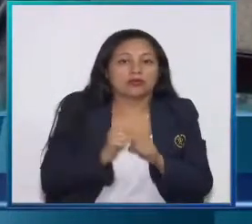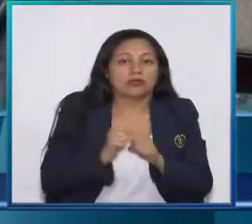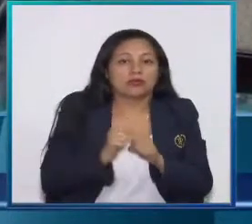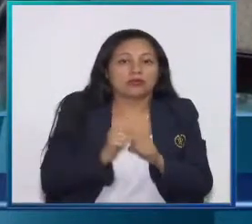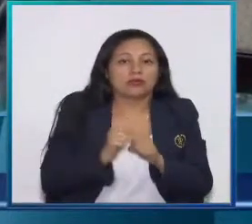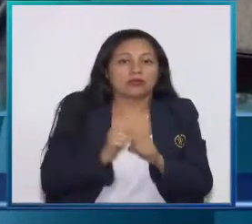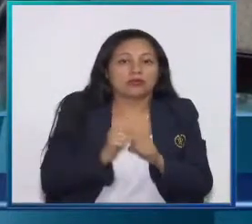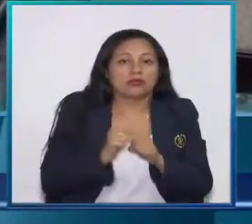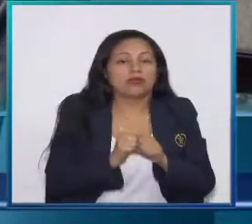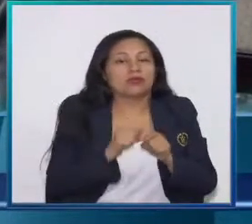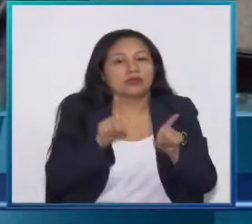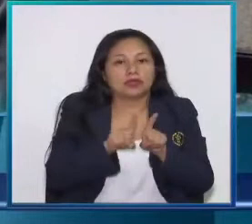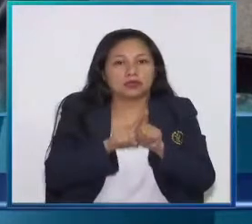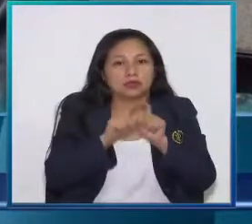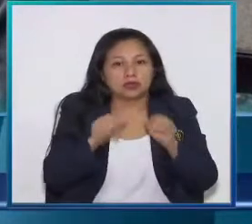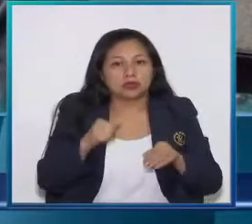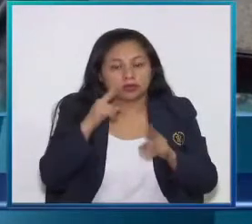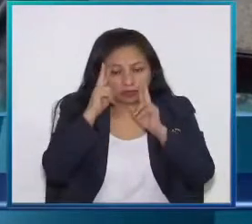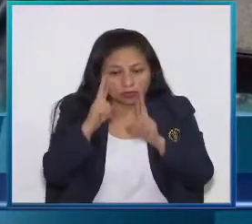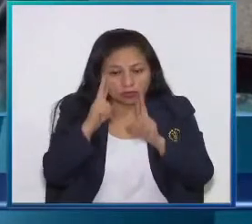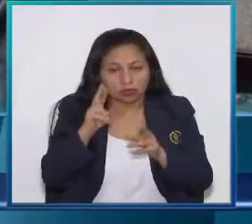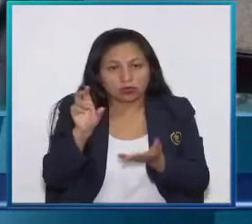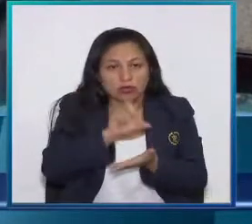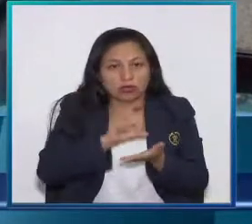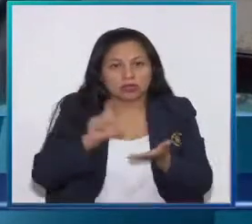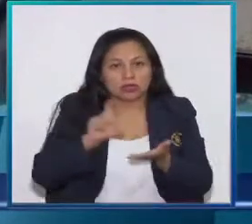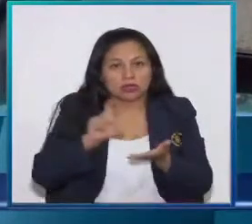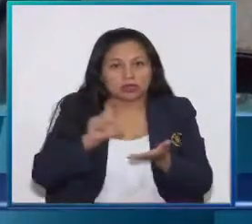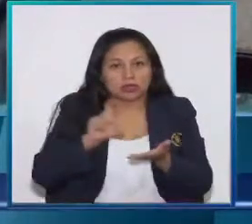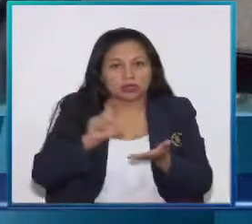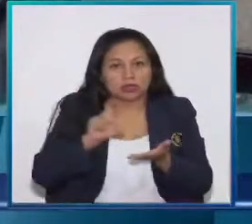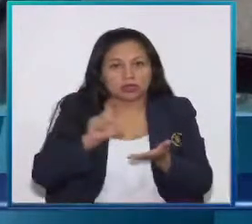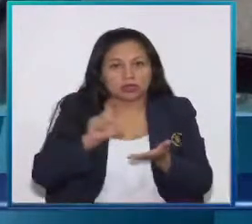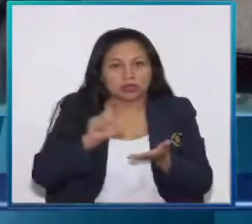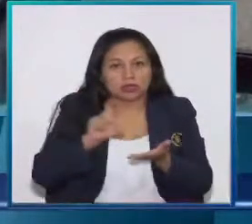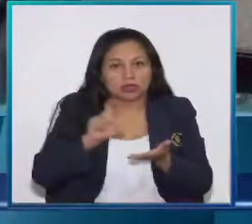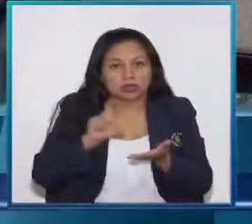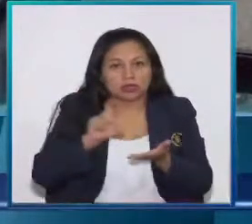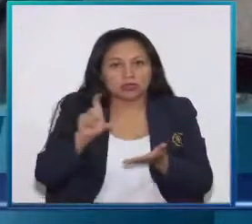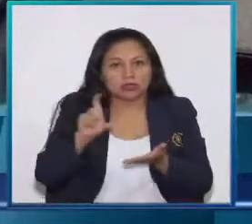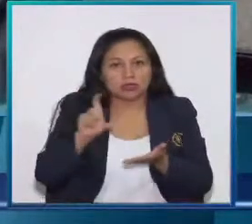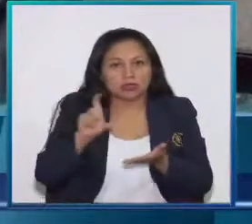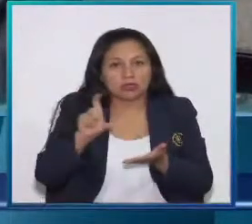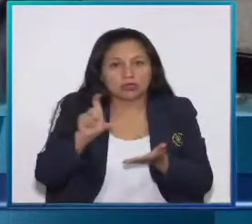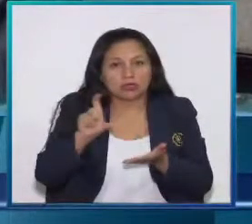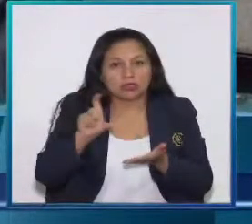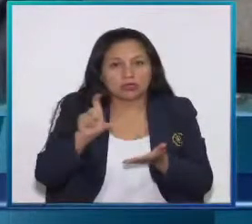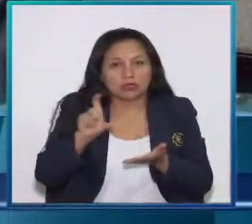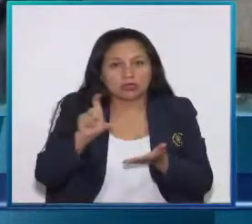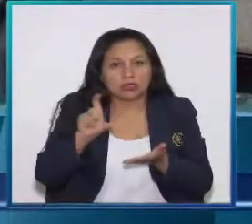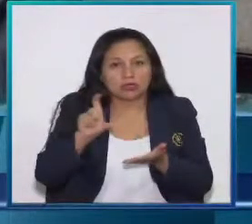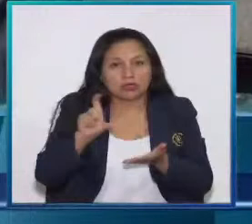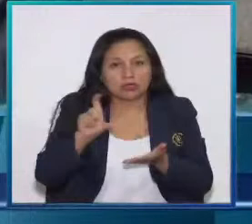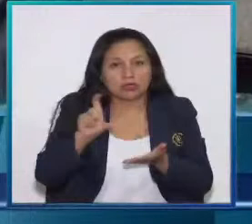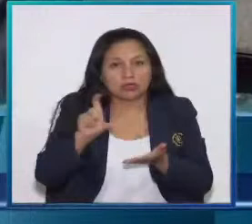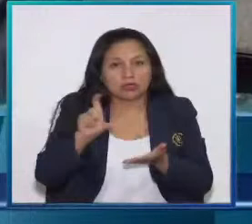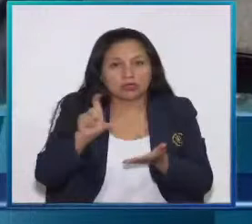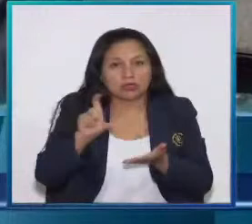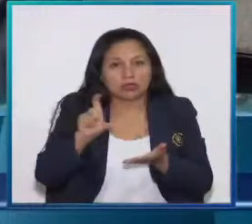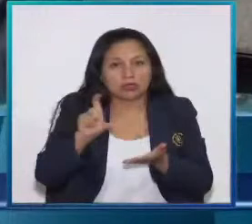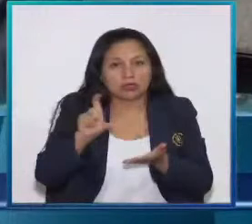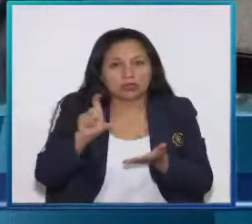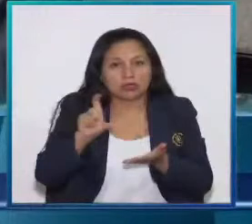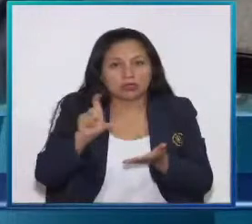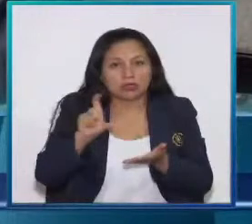del Tribunal de Honor de dicho colegio. Considerando que el Congreso de la República, de conformidad